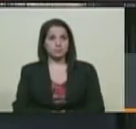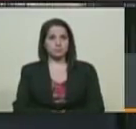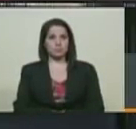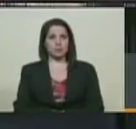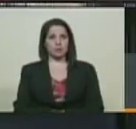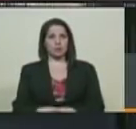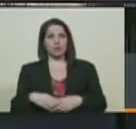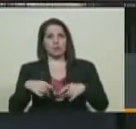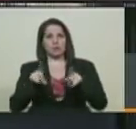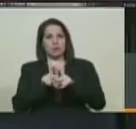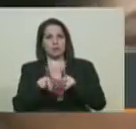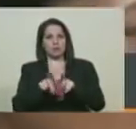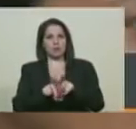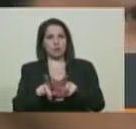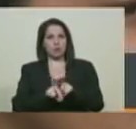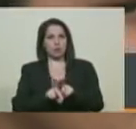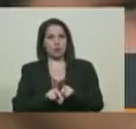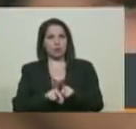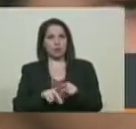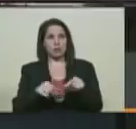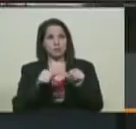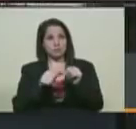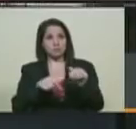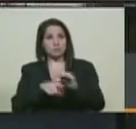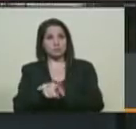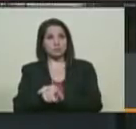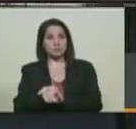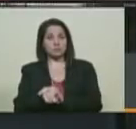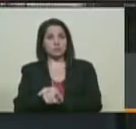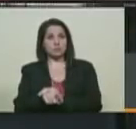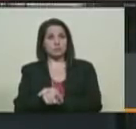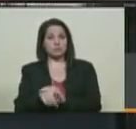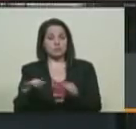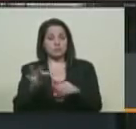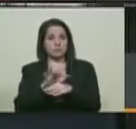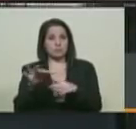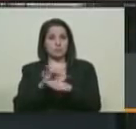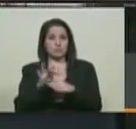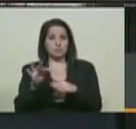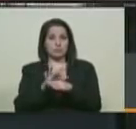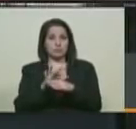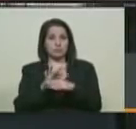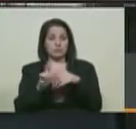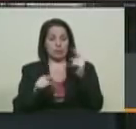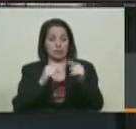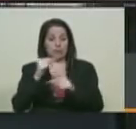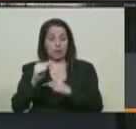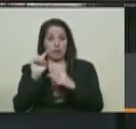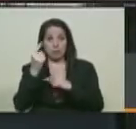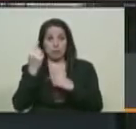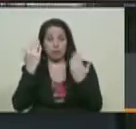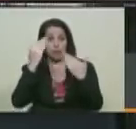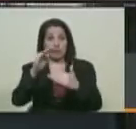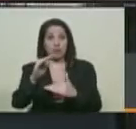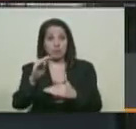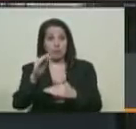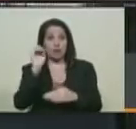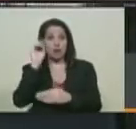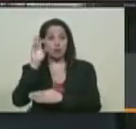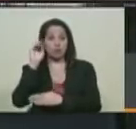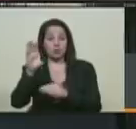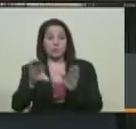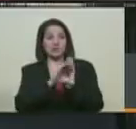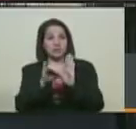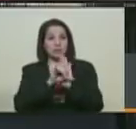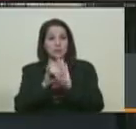Igualmente se incorpora a funciones luego de esta primera etapa constituyente que ha